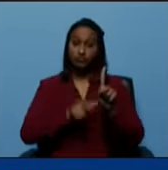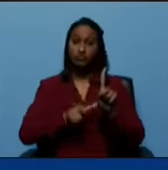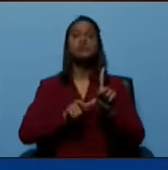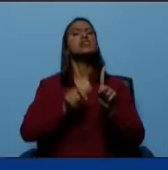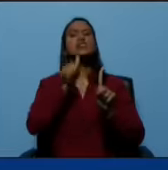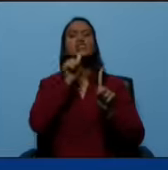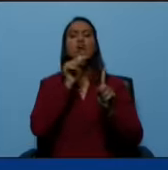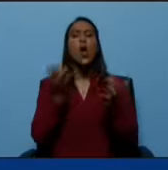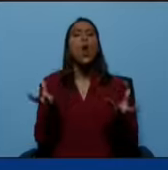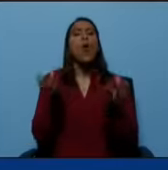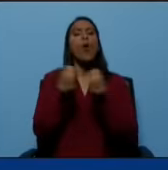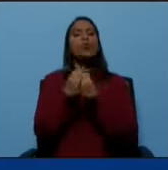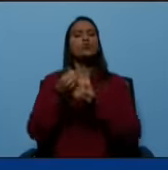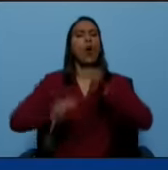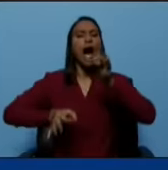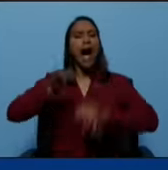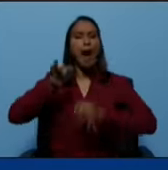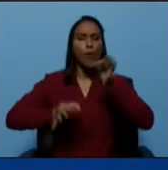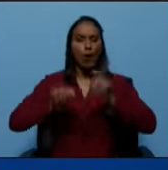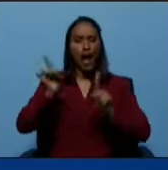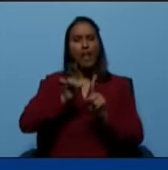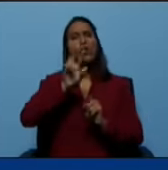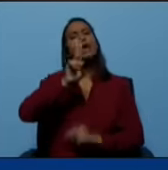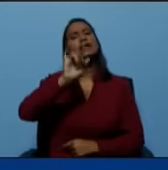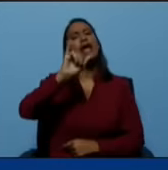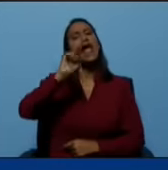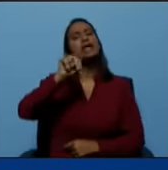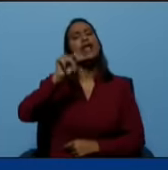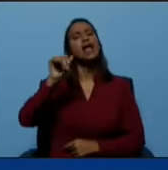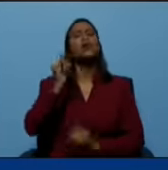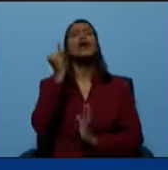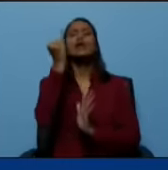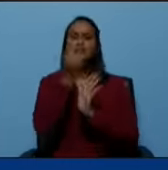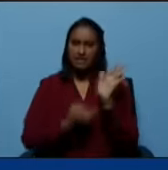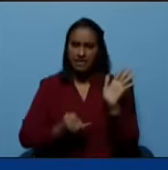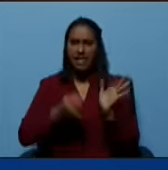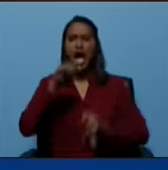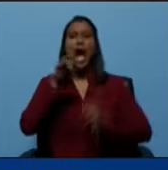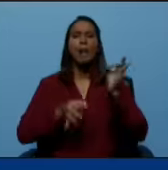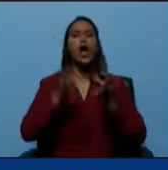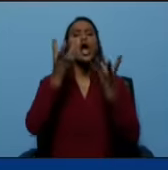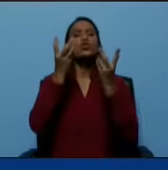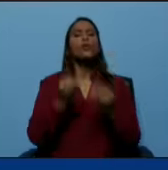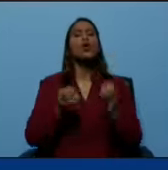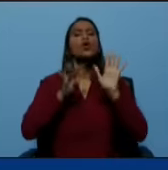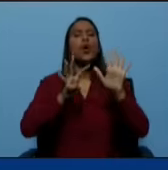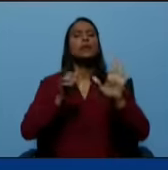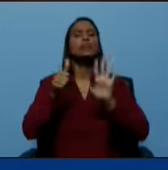abogado Reinaldo Muñoz Pedrosa, inscrito en el Impreabogado bajo el número